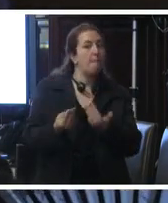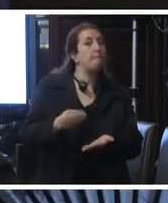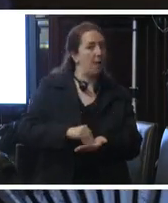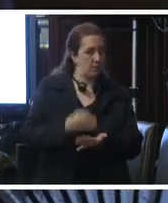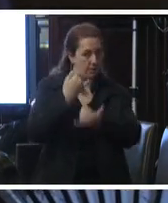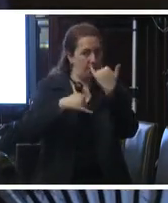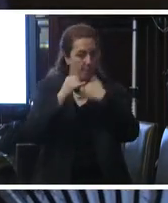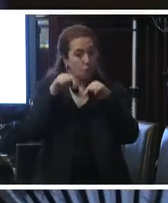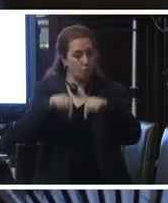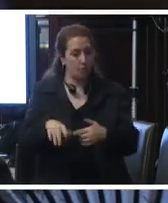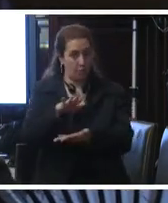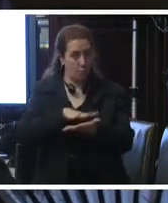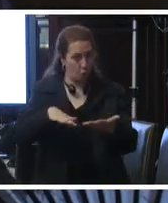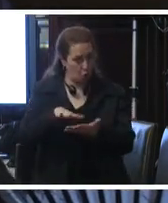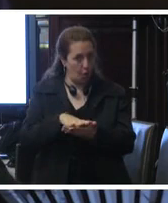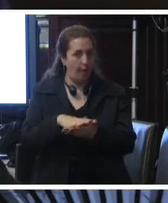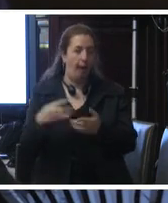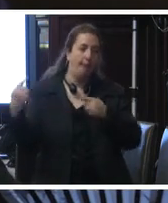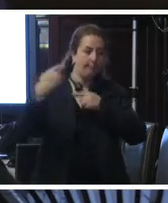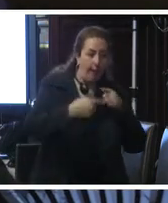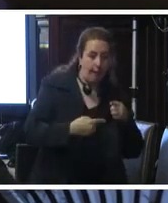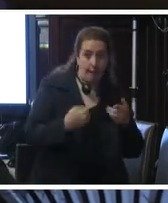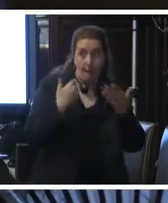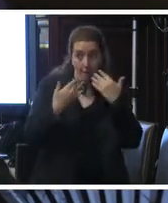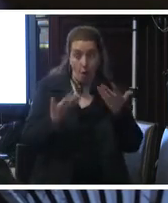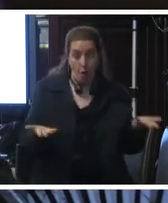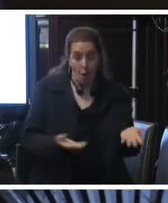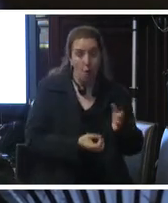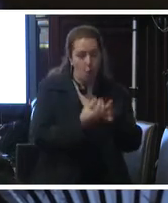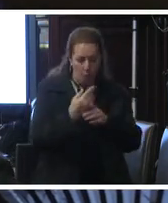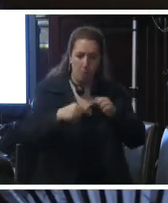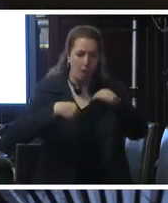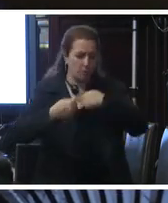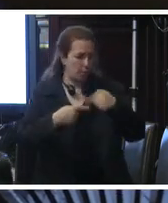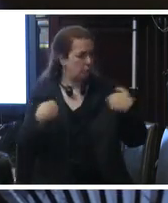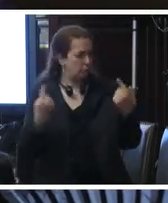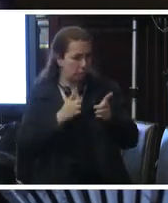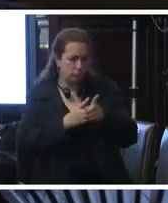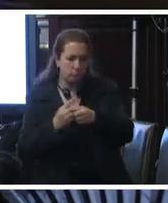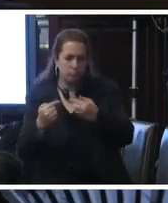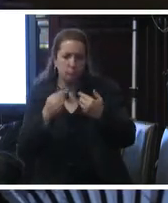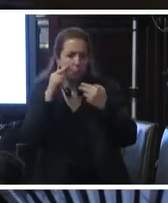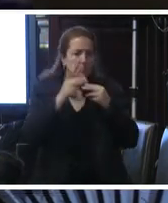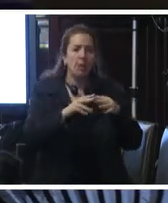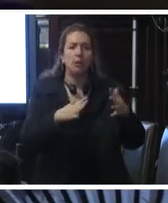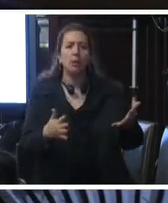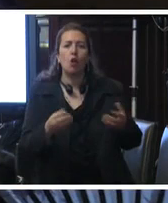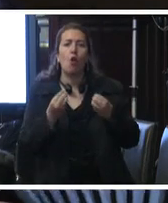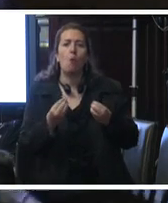que, el nuevo ataque que hacen referencia para efectos del seguimiento de la medida cautelar.